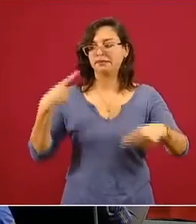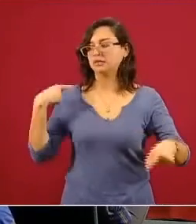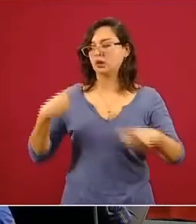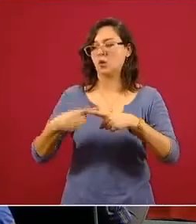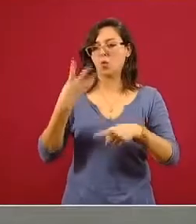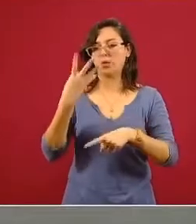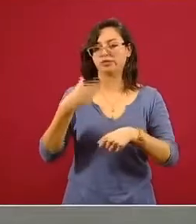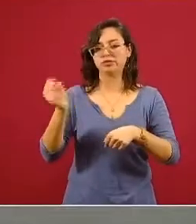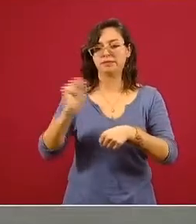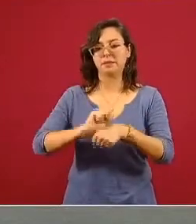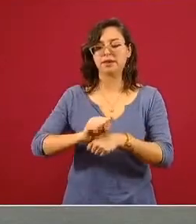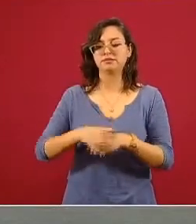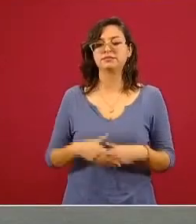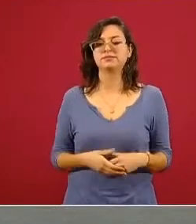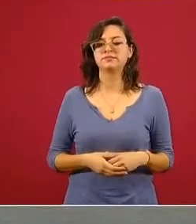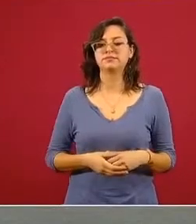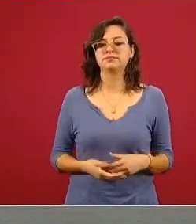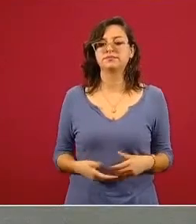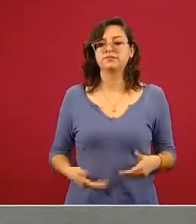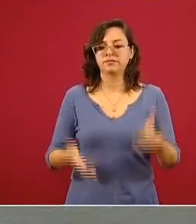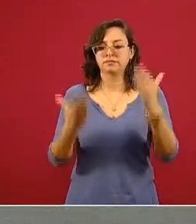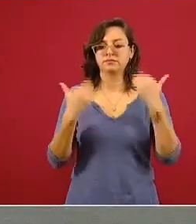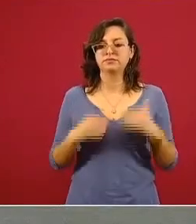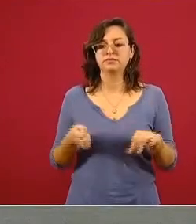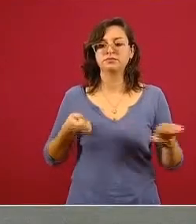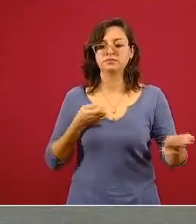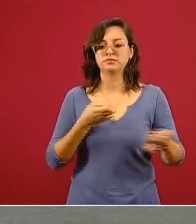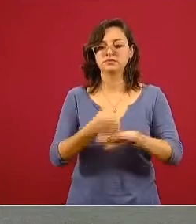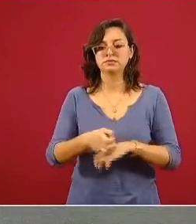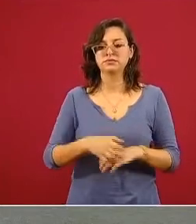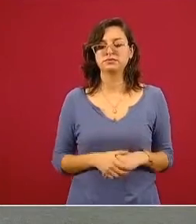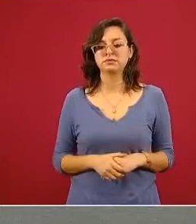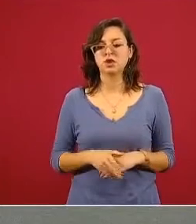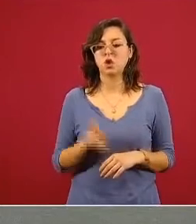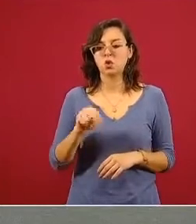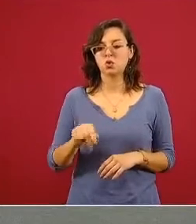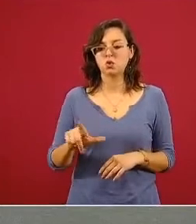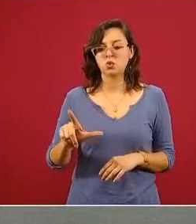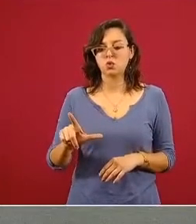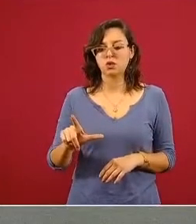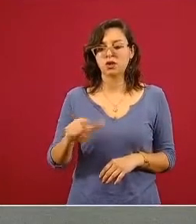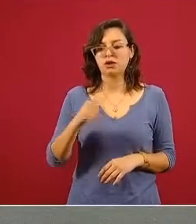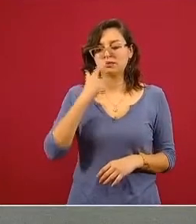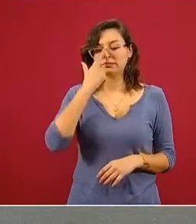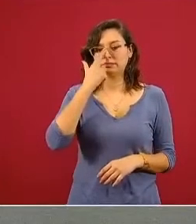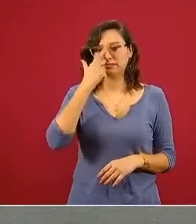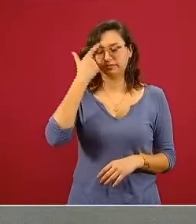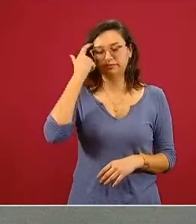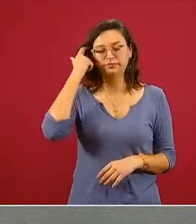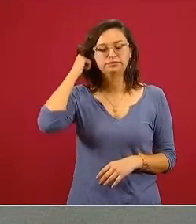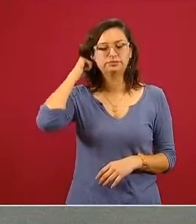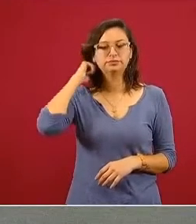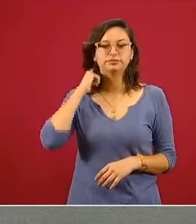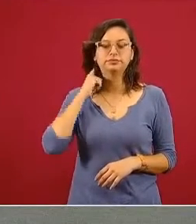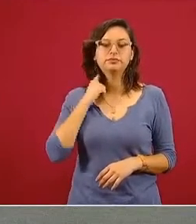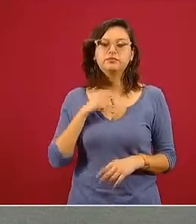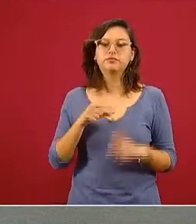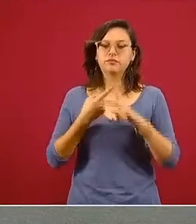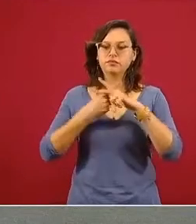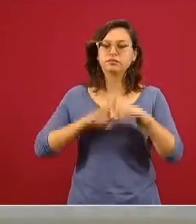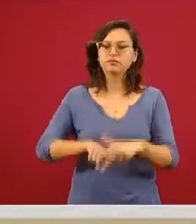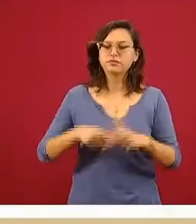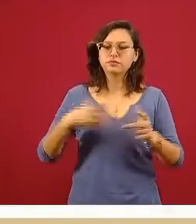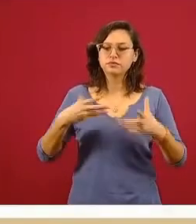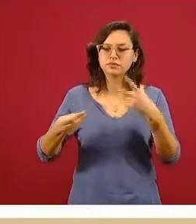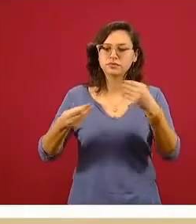semanas. Veamos ahora el siguiente estado. Vamos con Nuevo León. Nuevo León inicia su transmisión a partir